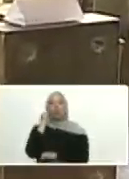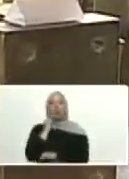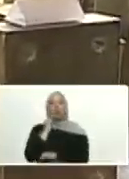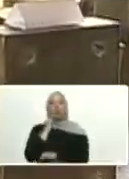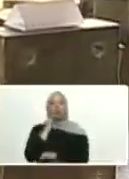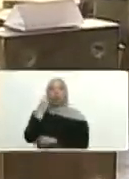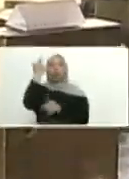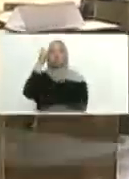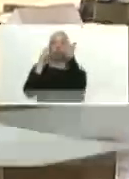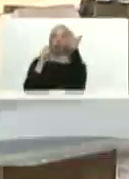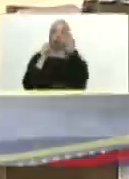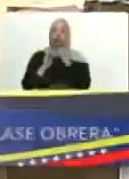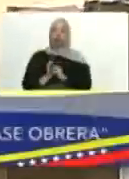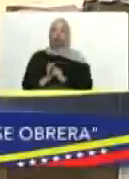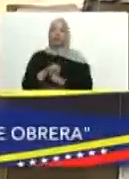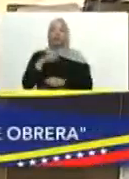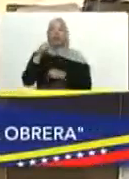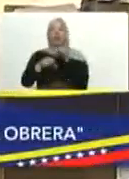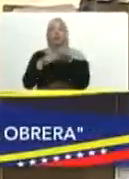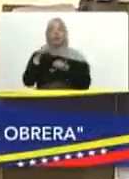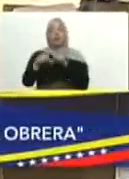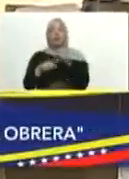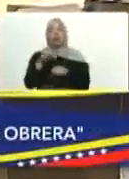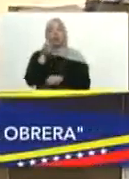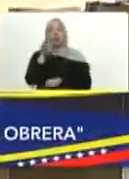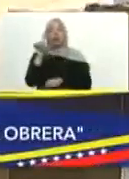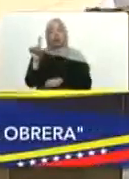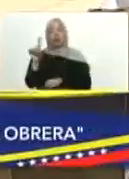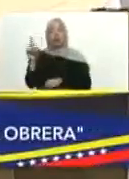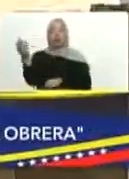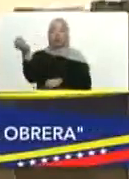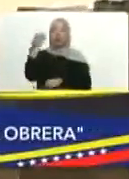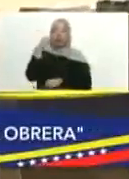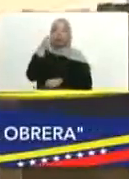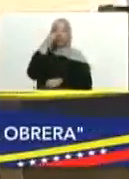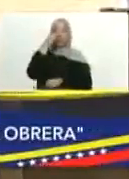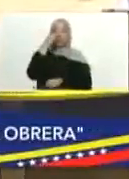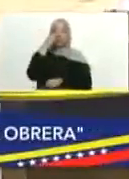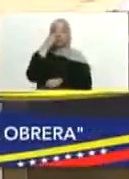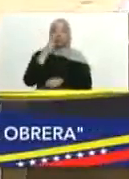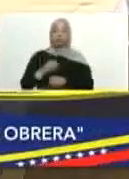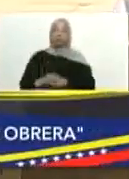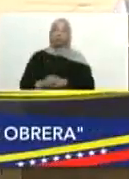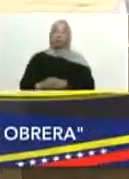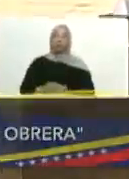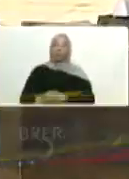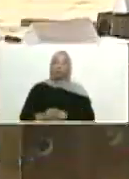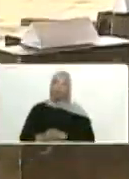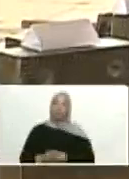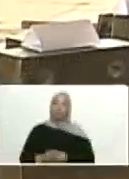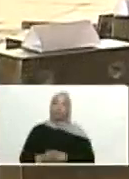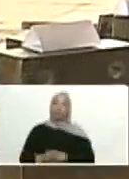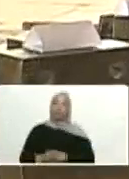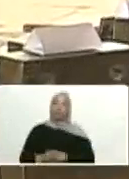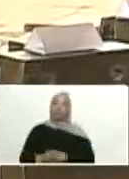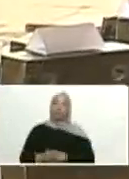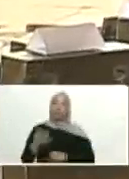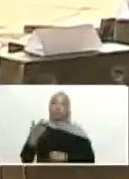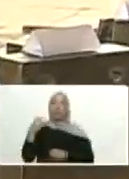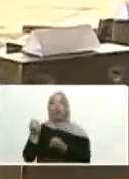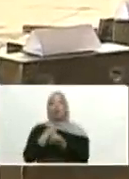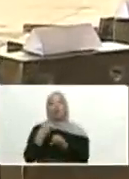del comandante Hugo Chávez para El Siglo 21 y más Y esa vigencia está en